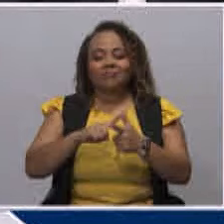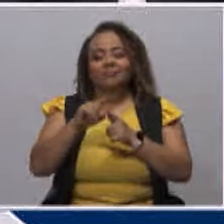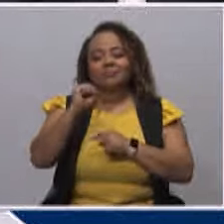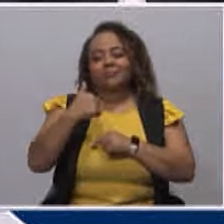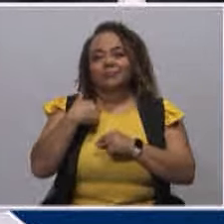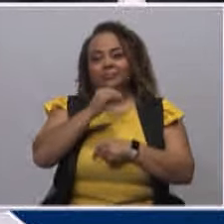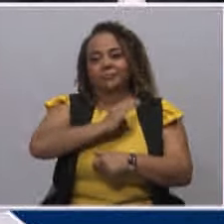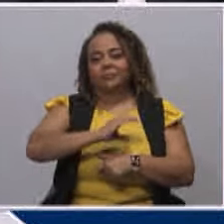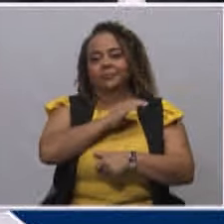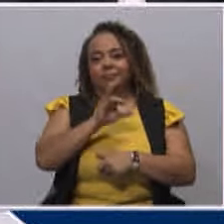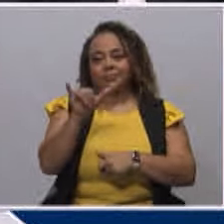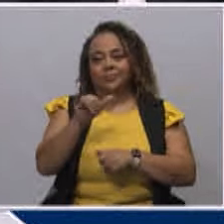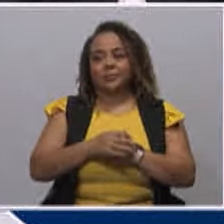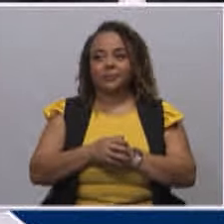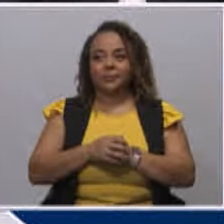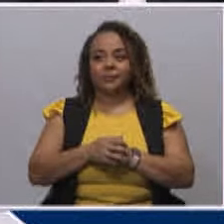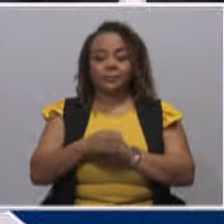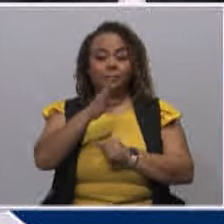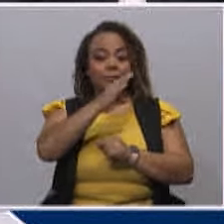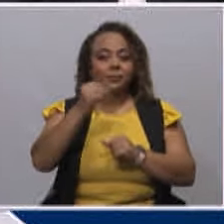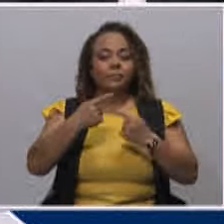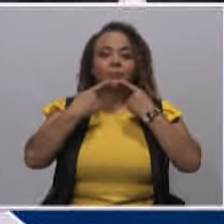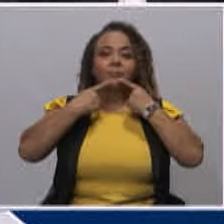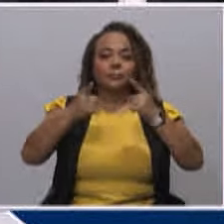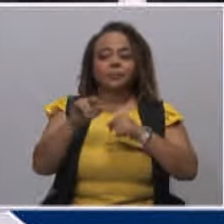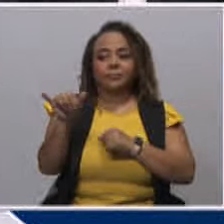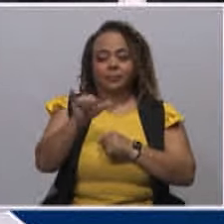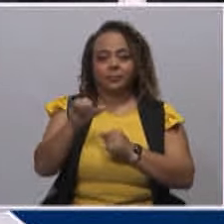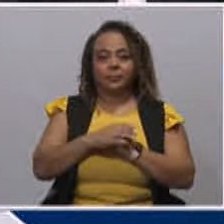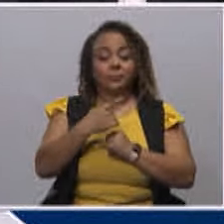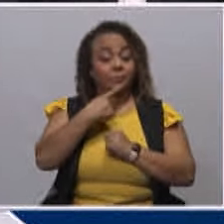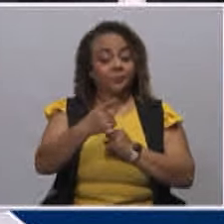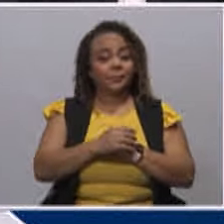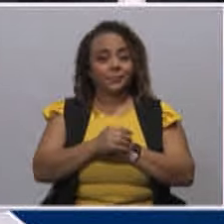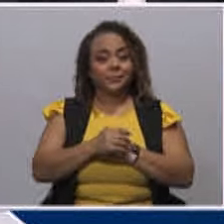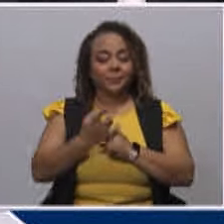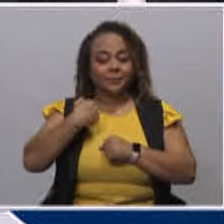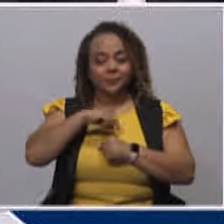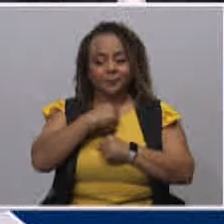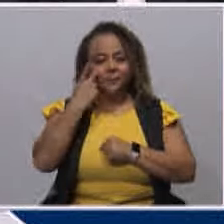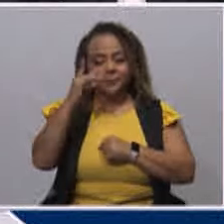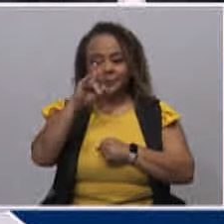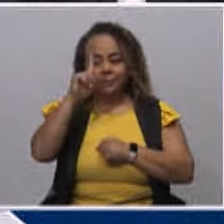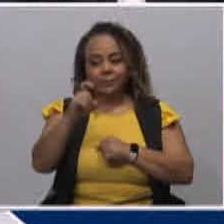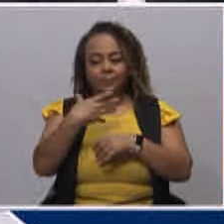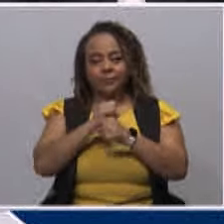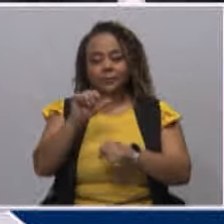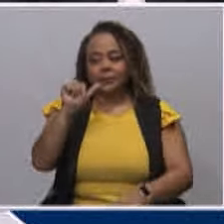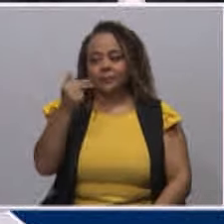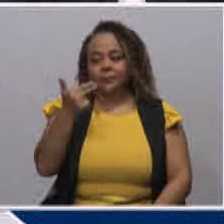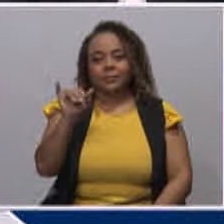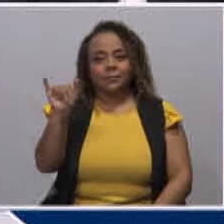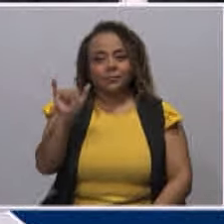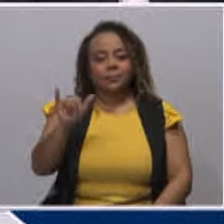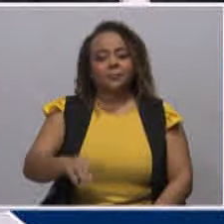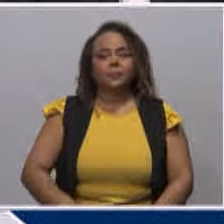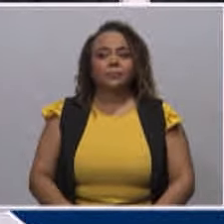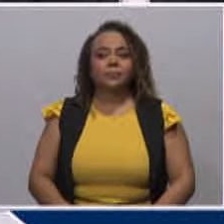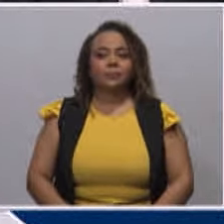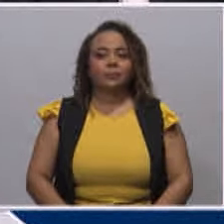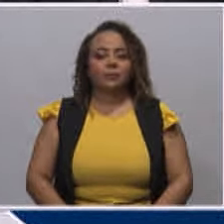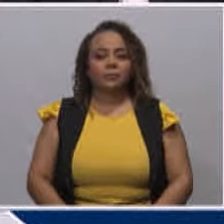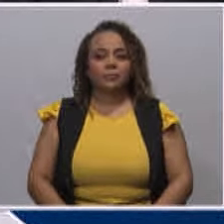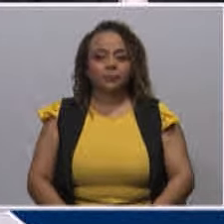característica también y que en las declaraciones también lo lo mencionaba las que veíamos y de la pregunta que le hace Andrés Chávez también de